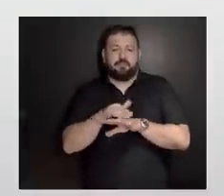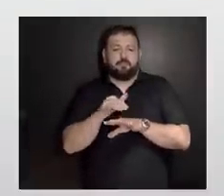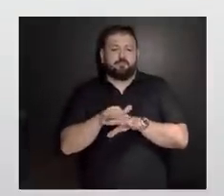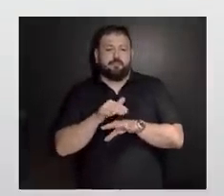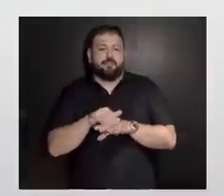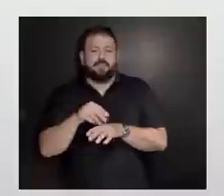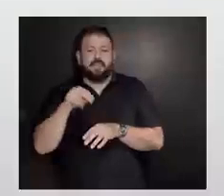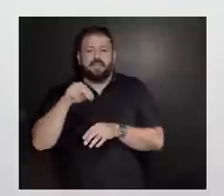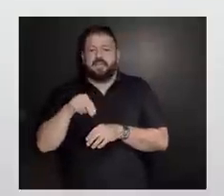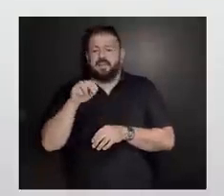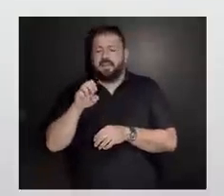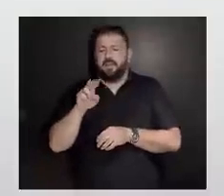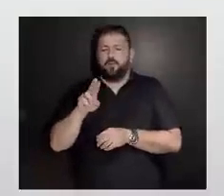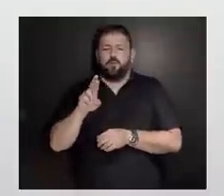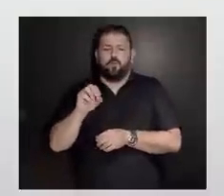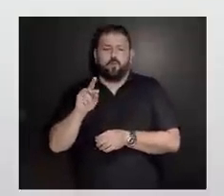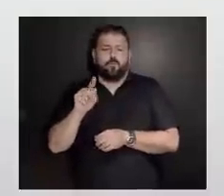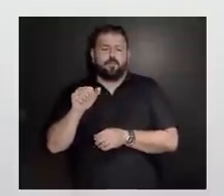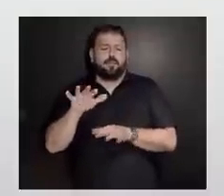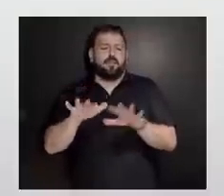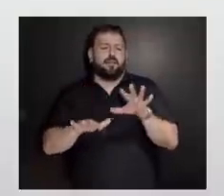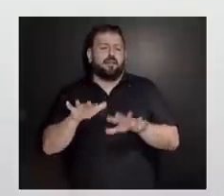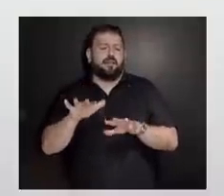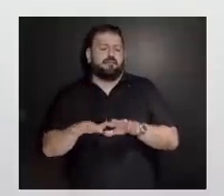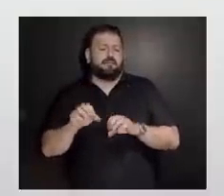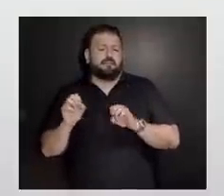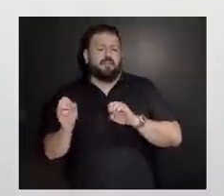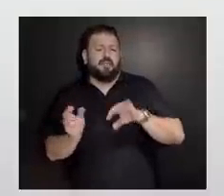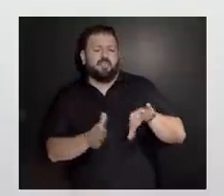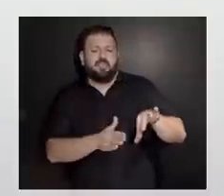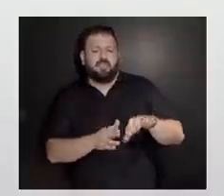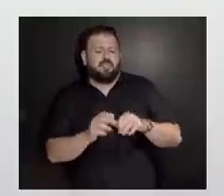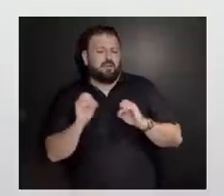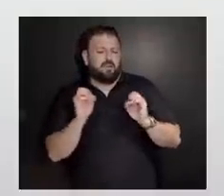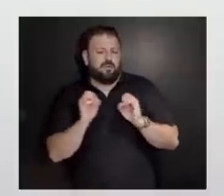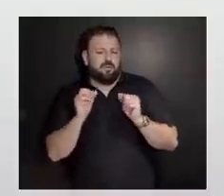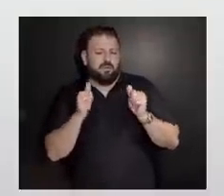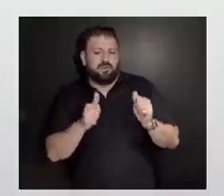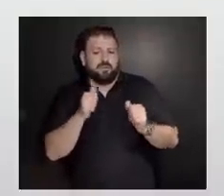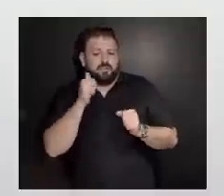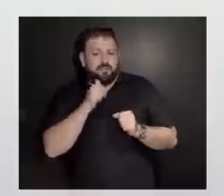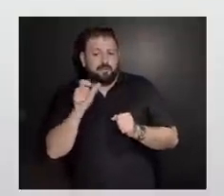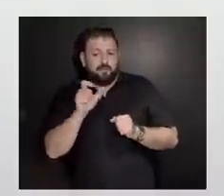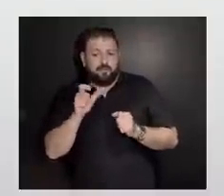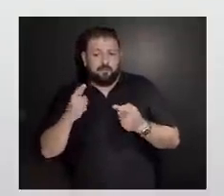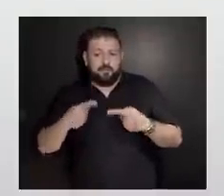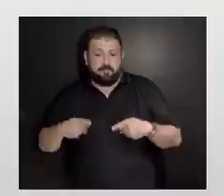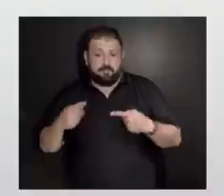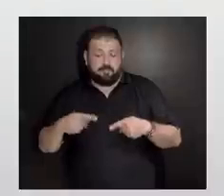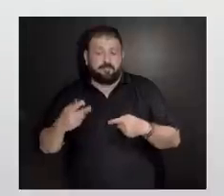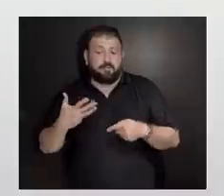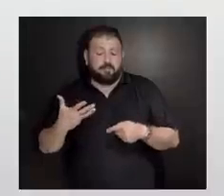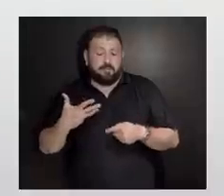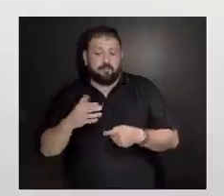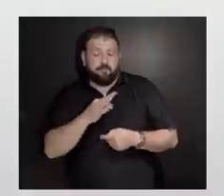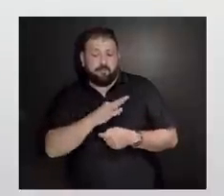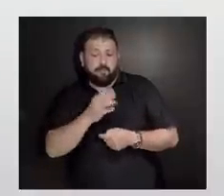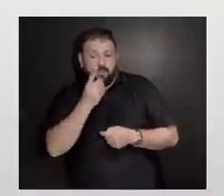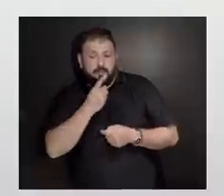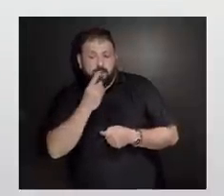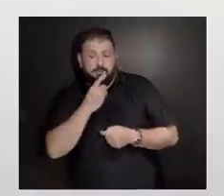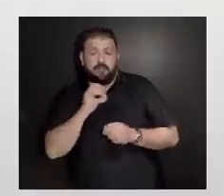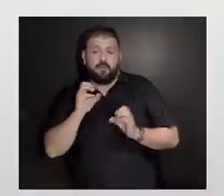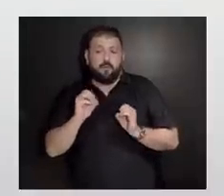esto a veces lo dejamos pasar por lo mismo que les mencionaba, que normalmente una persona que vive con diabetes puede o no presentar